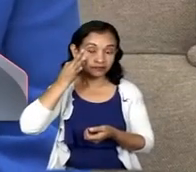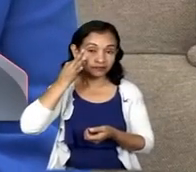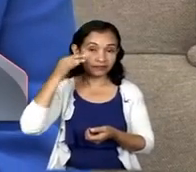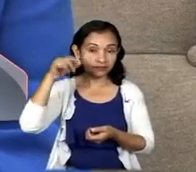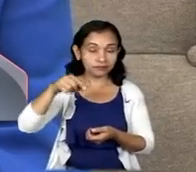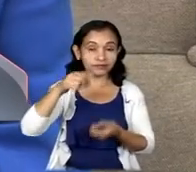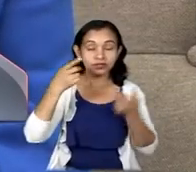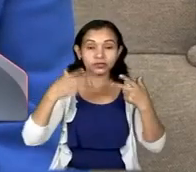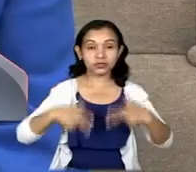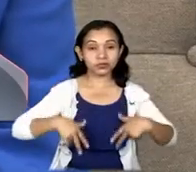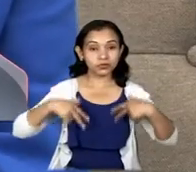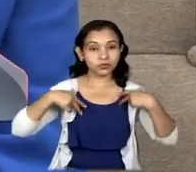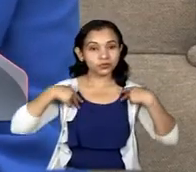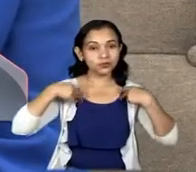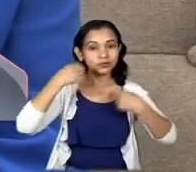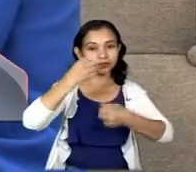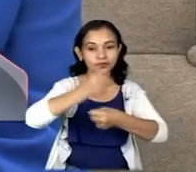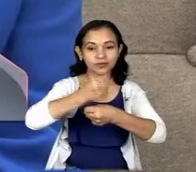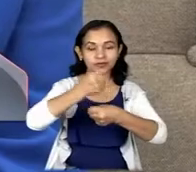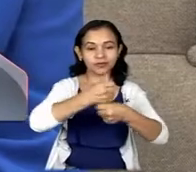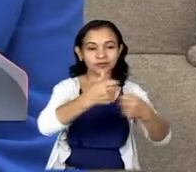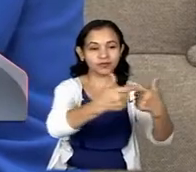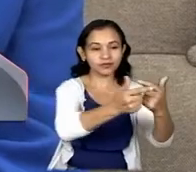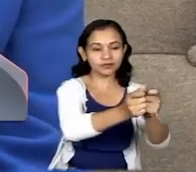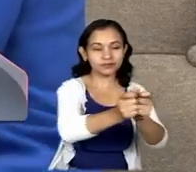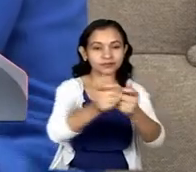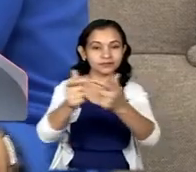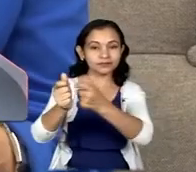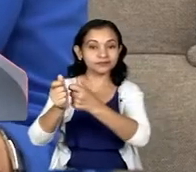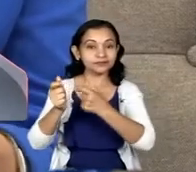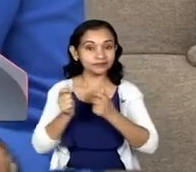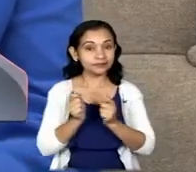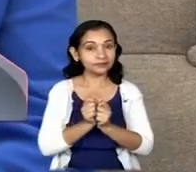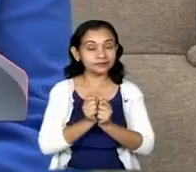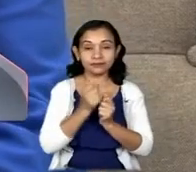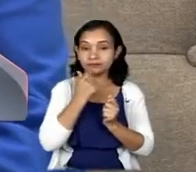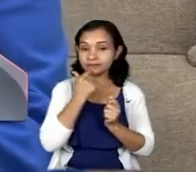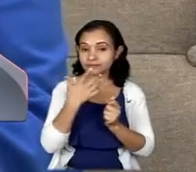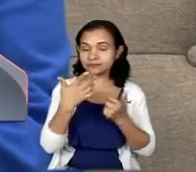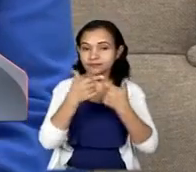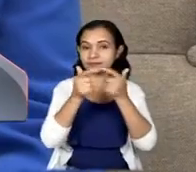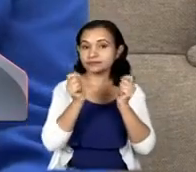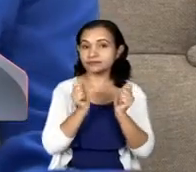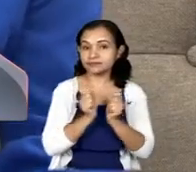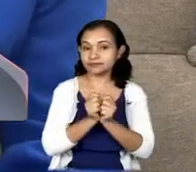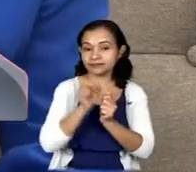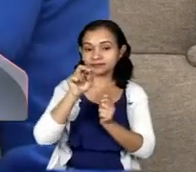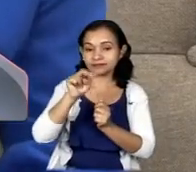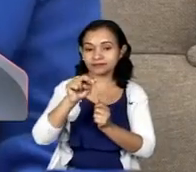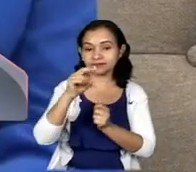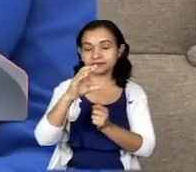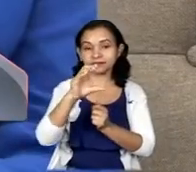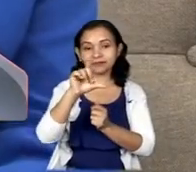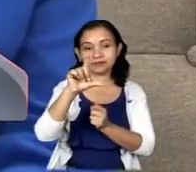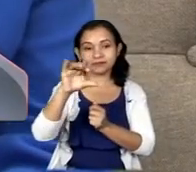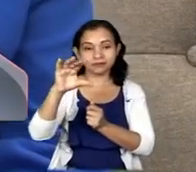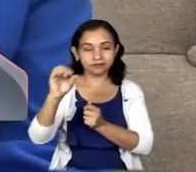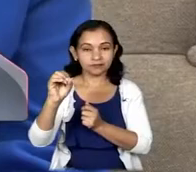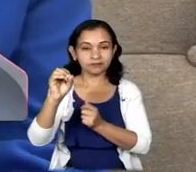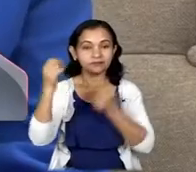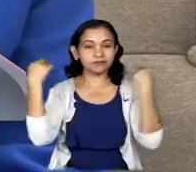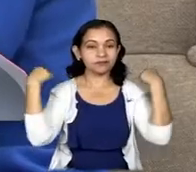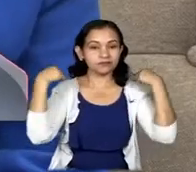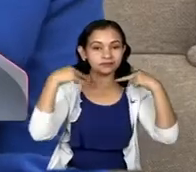la de Chontales, trabaja con núcleos. ¿Pero por qué con núcleos? Porque bueno, hay que formar a los docentes de Río San